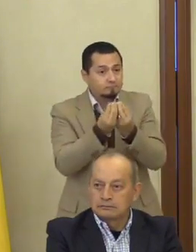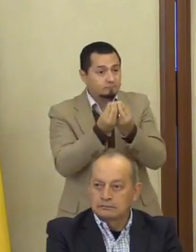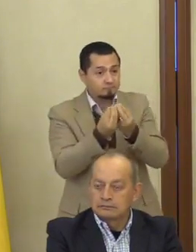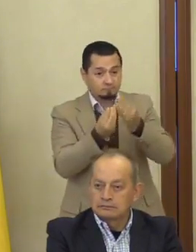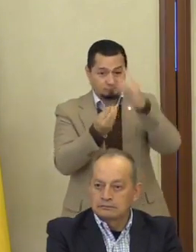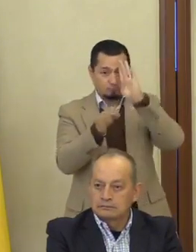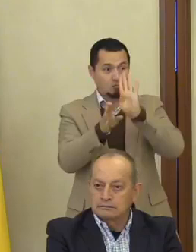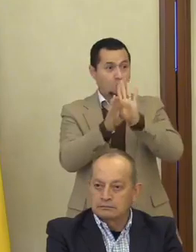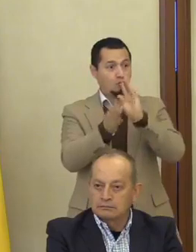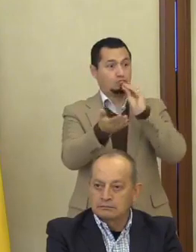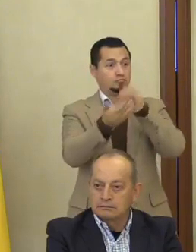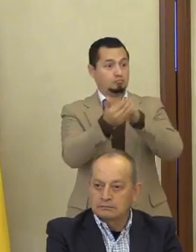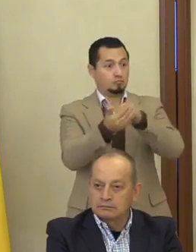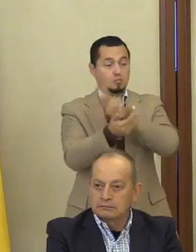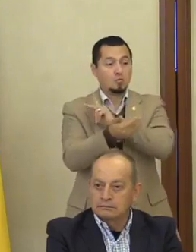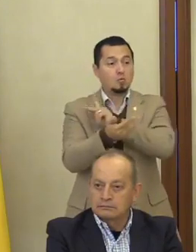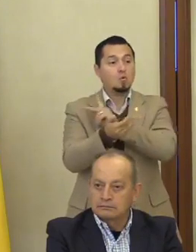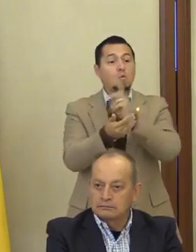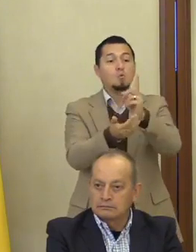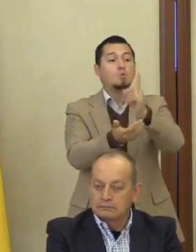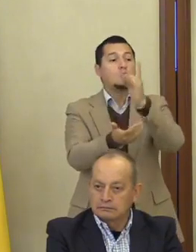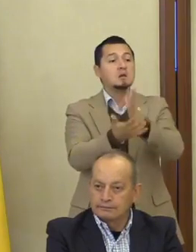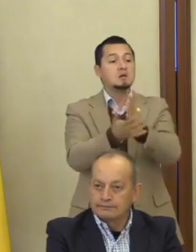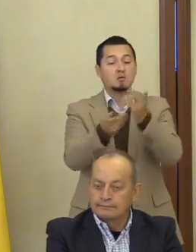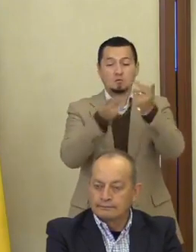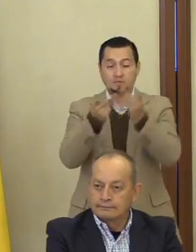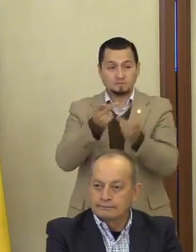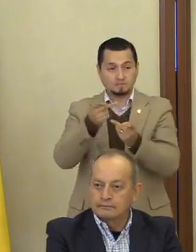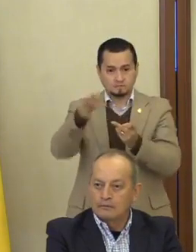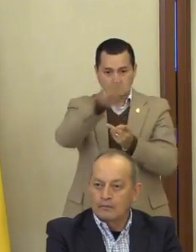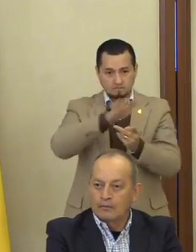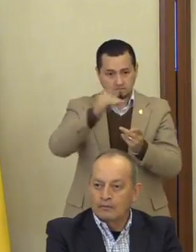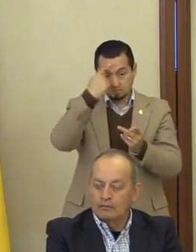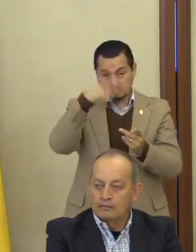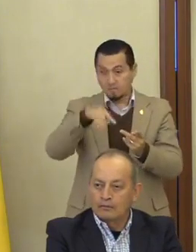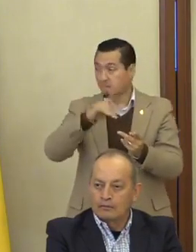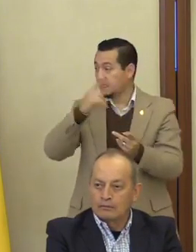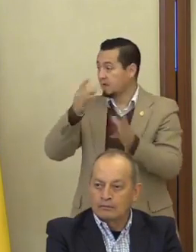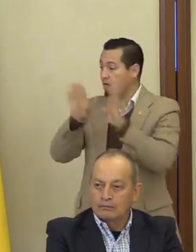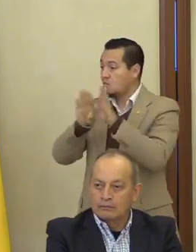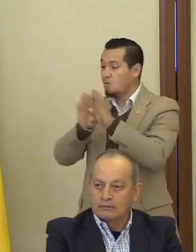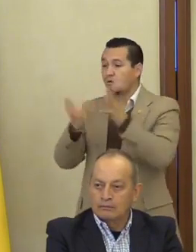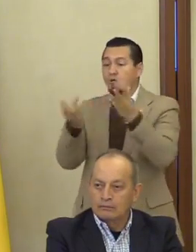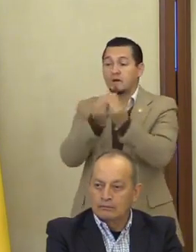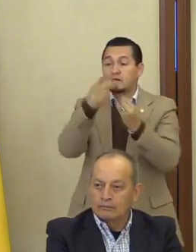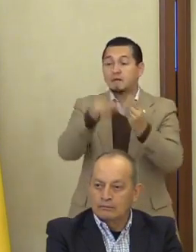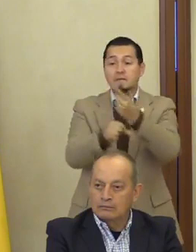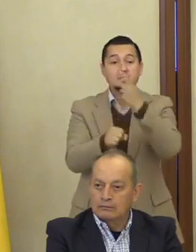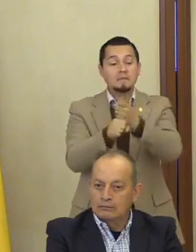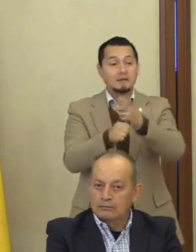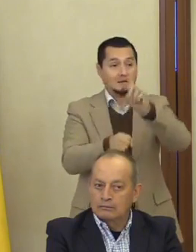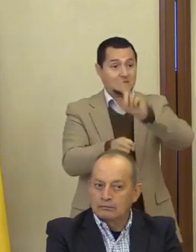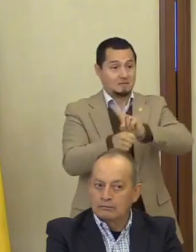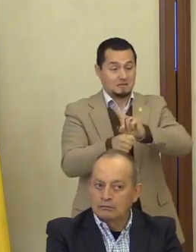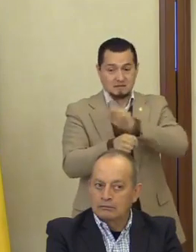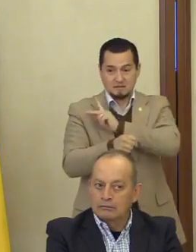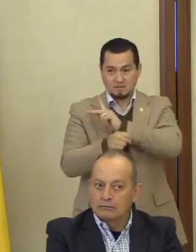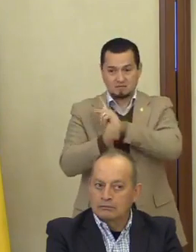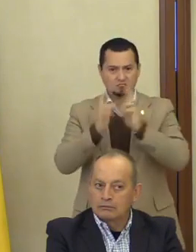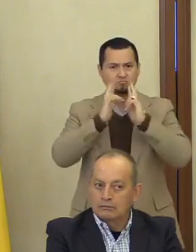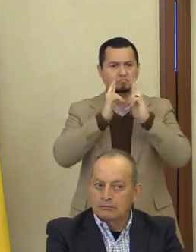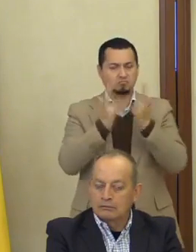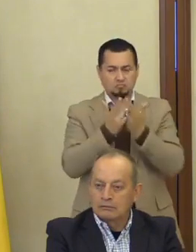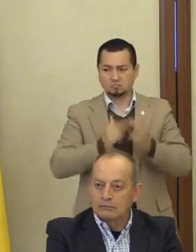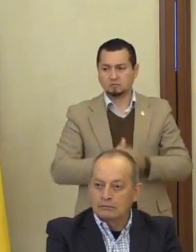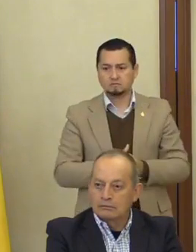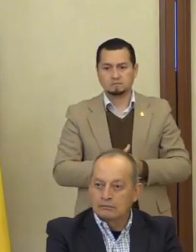tener esa cifra como único referente nos iba a permitir evitar lo que desde el primer día en la mesa